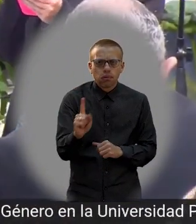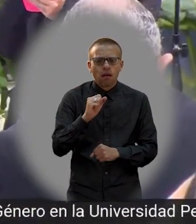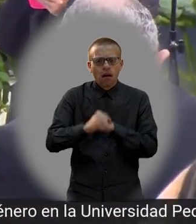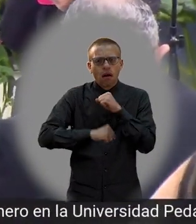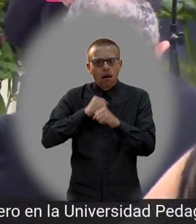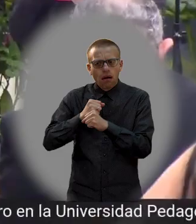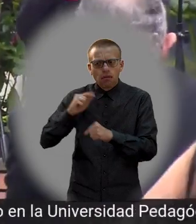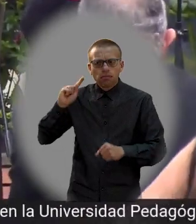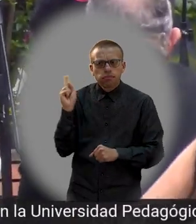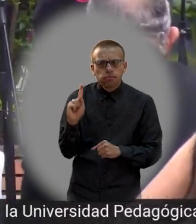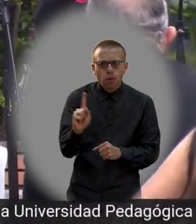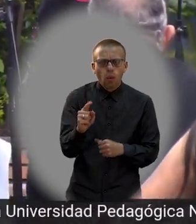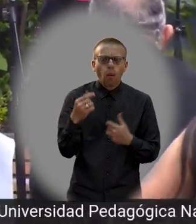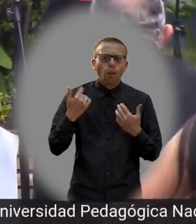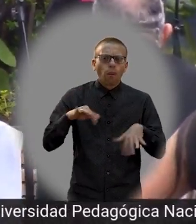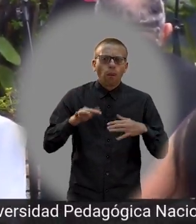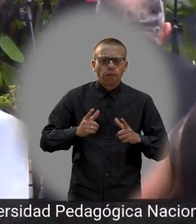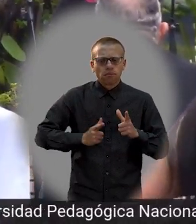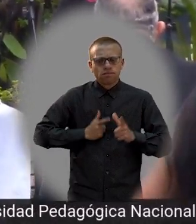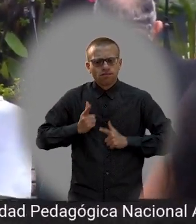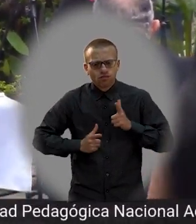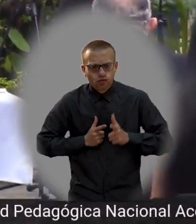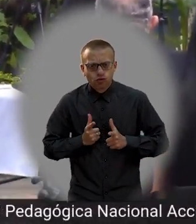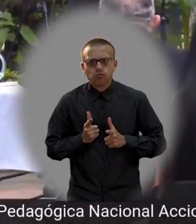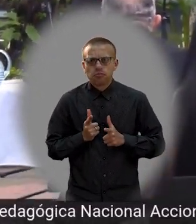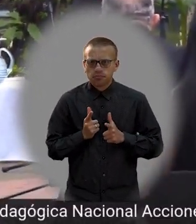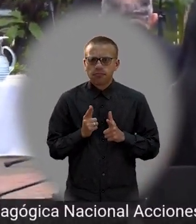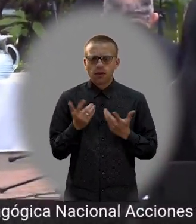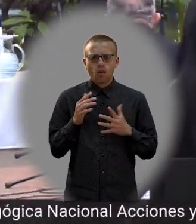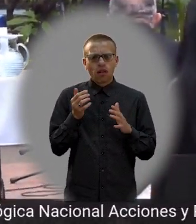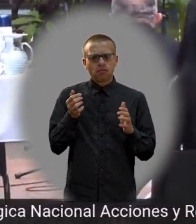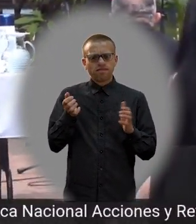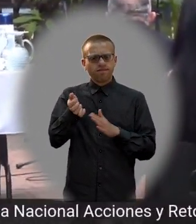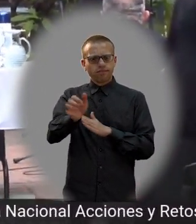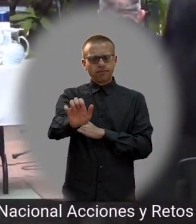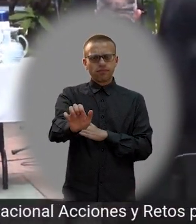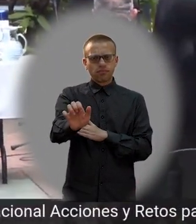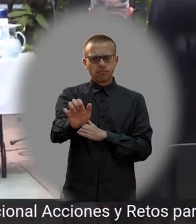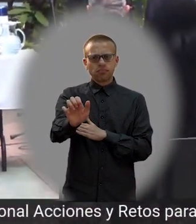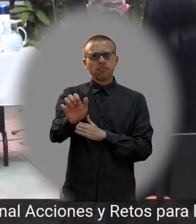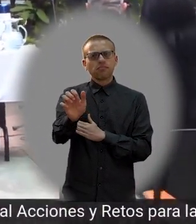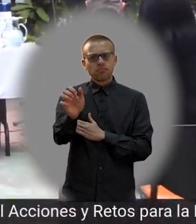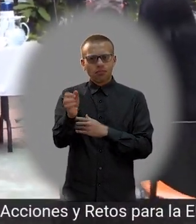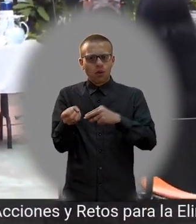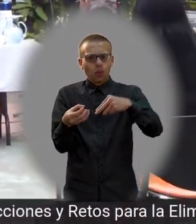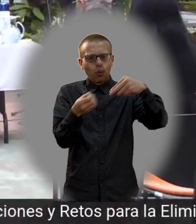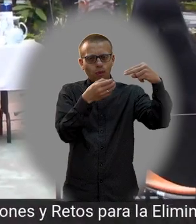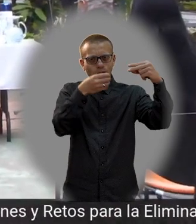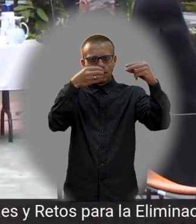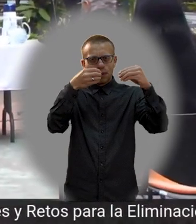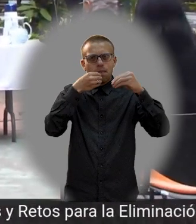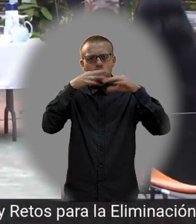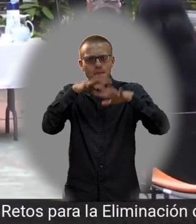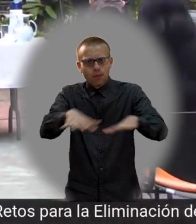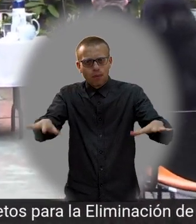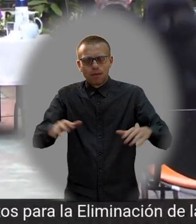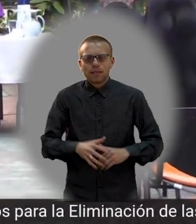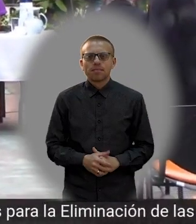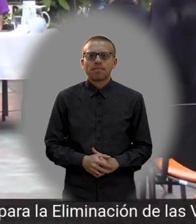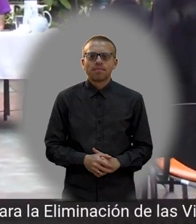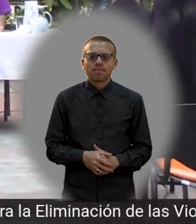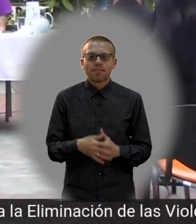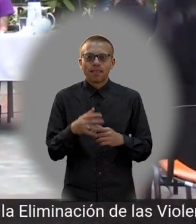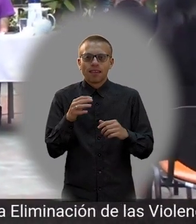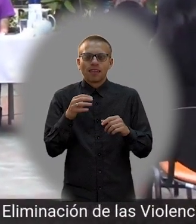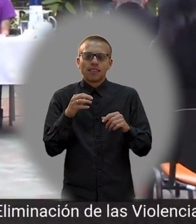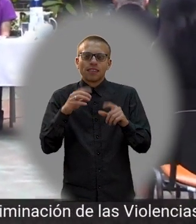cercana a todas las luchas de las mujeres y también a la defensa de la educación pública, conocido por todas y por todos. Tenemos también a la